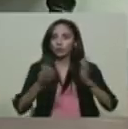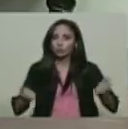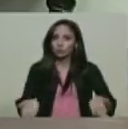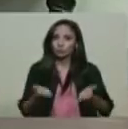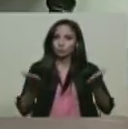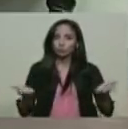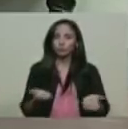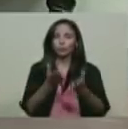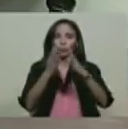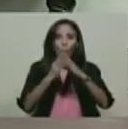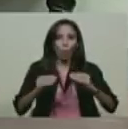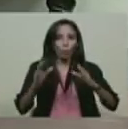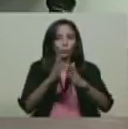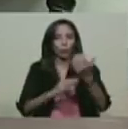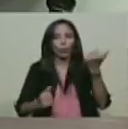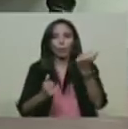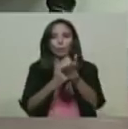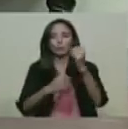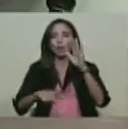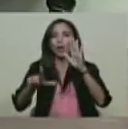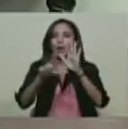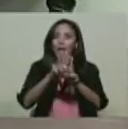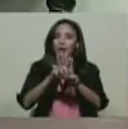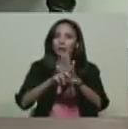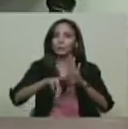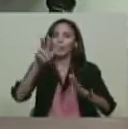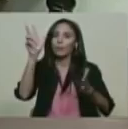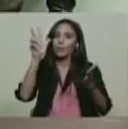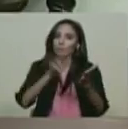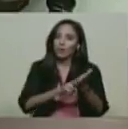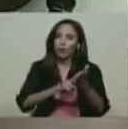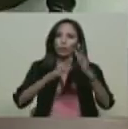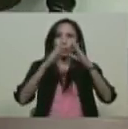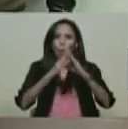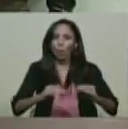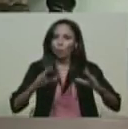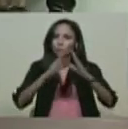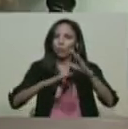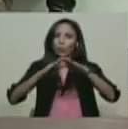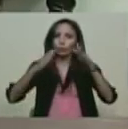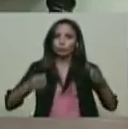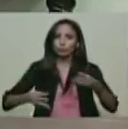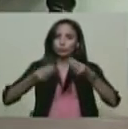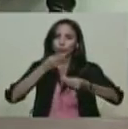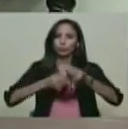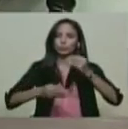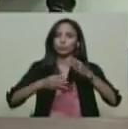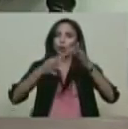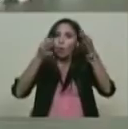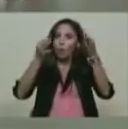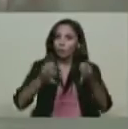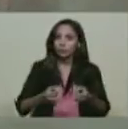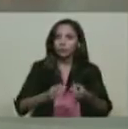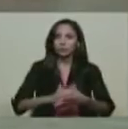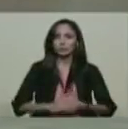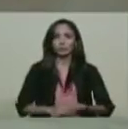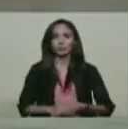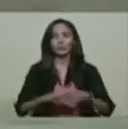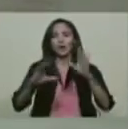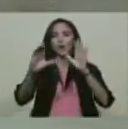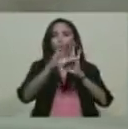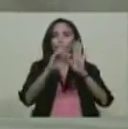el mayor rango a través de una ley constitucional a los CLAT y le da figura jurídica, le da figura